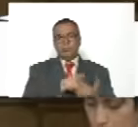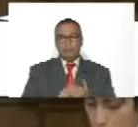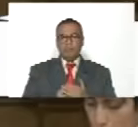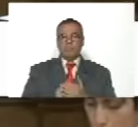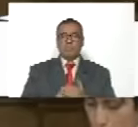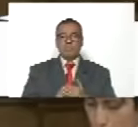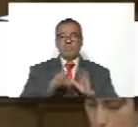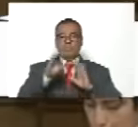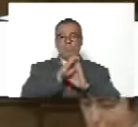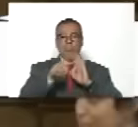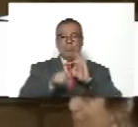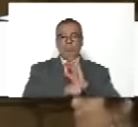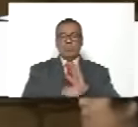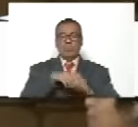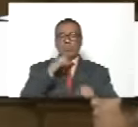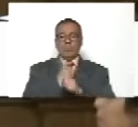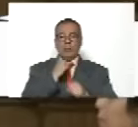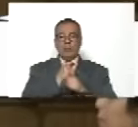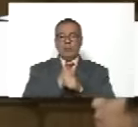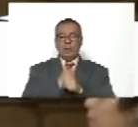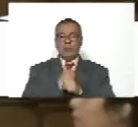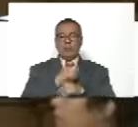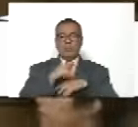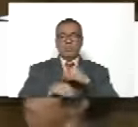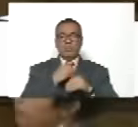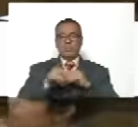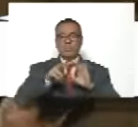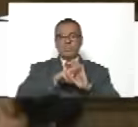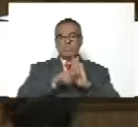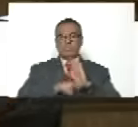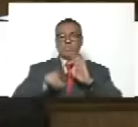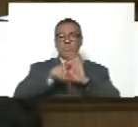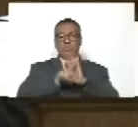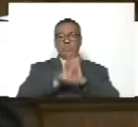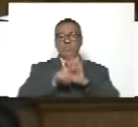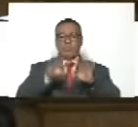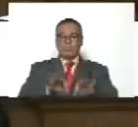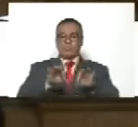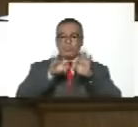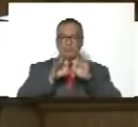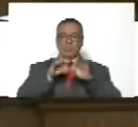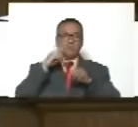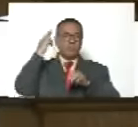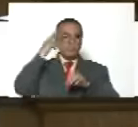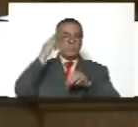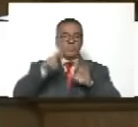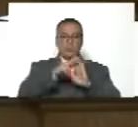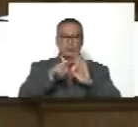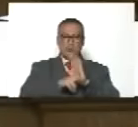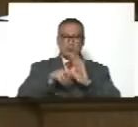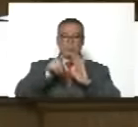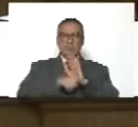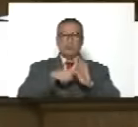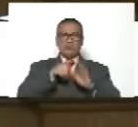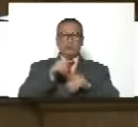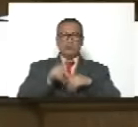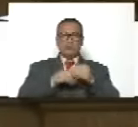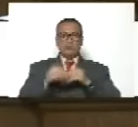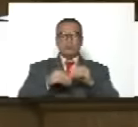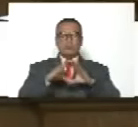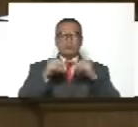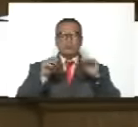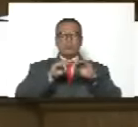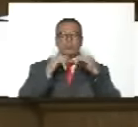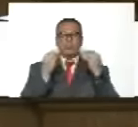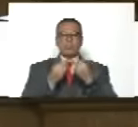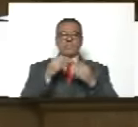cuya constitución y funcionamiento estén regidas por leyes especiales en razón de la naturaleza de su objeto. Es todo,